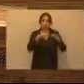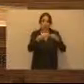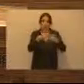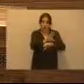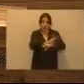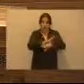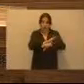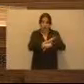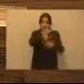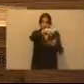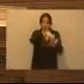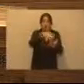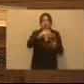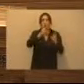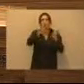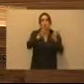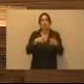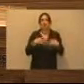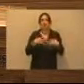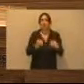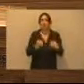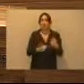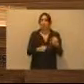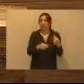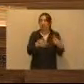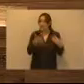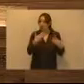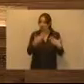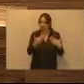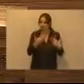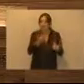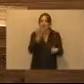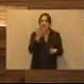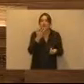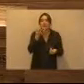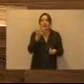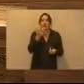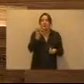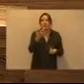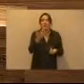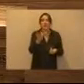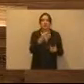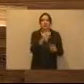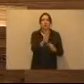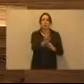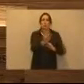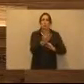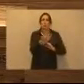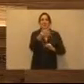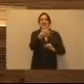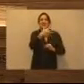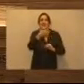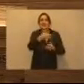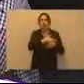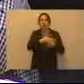para hablar de muchos temas de sanidad que usted quiera presentarme, y me gustaría que me llevase de dónde salen los 500 millones de